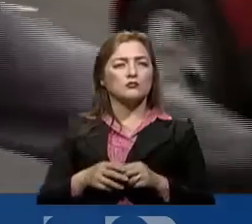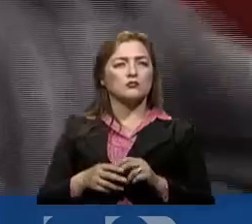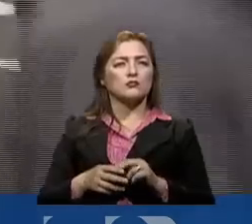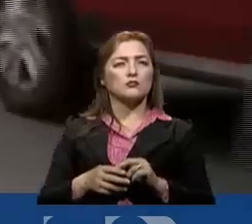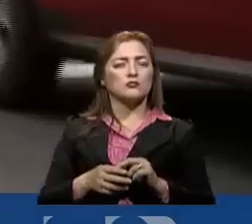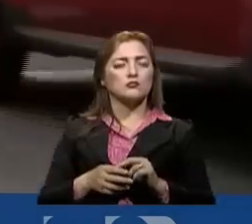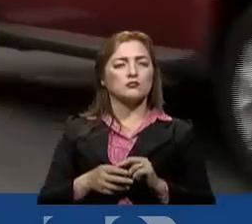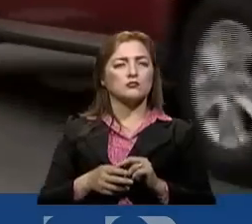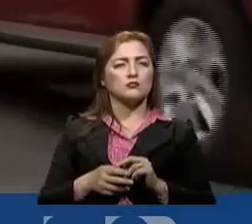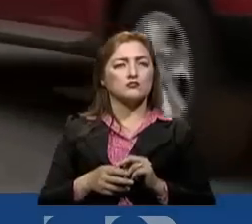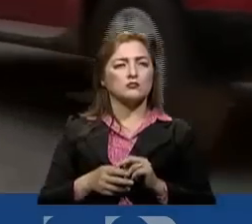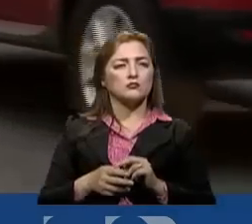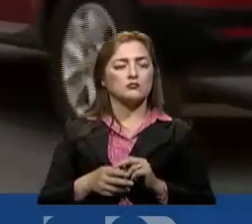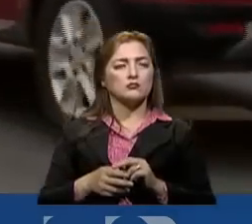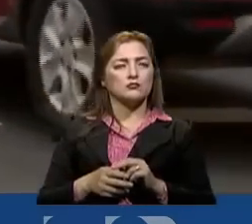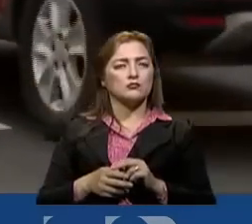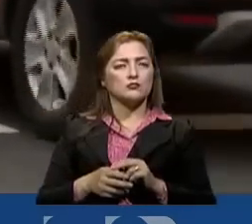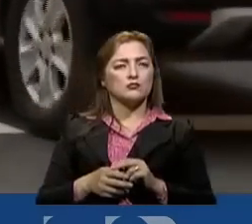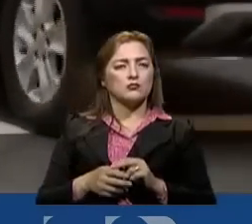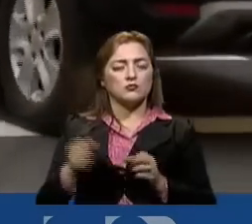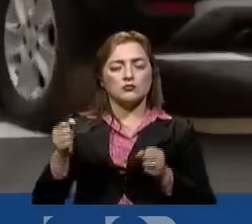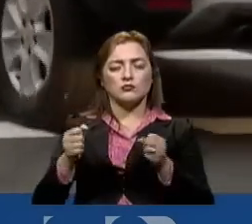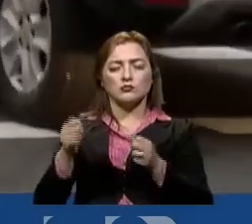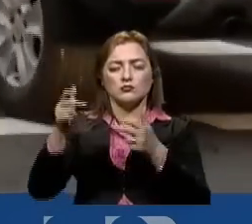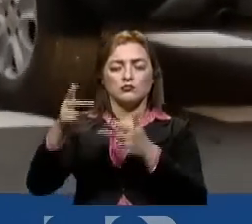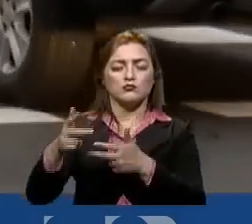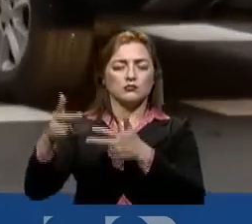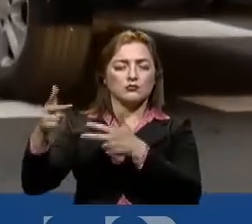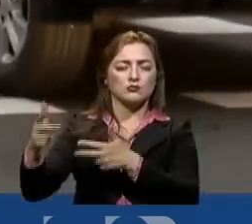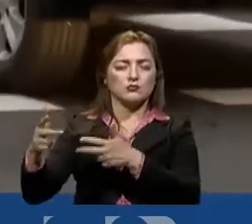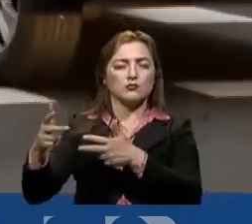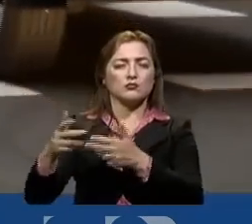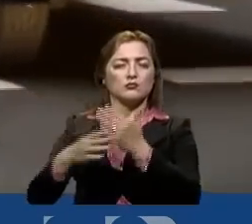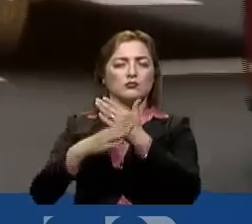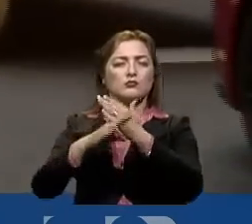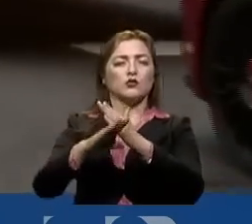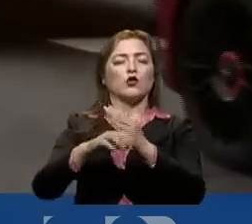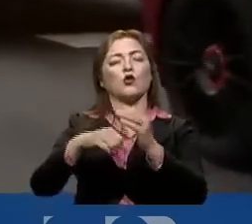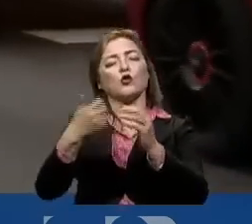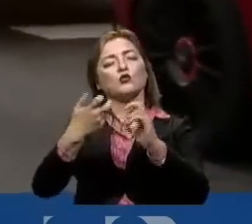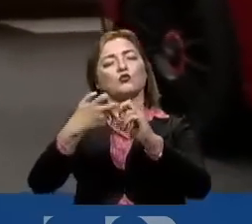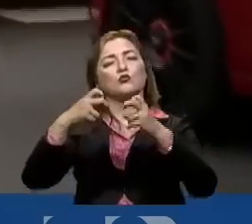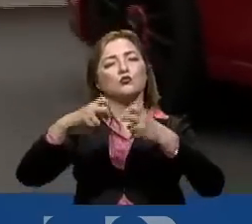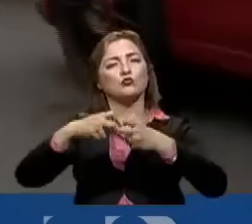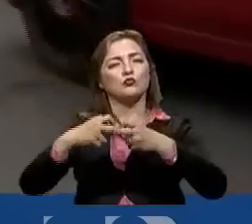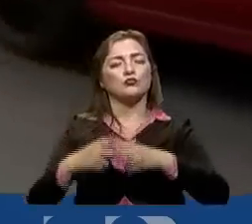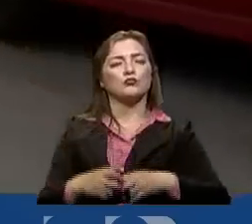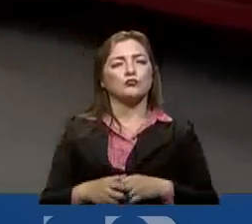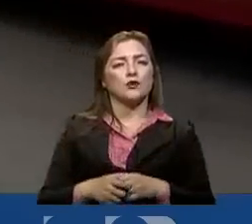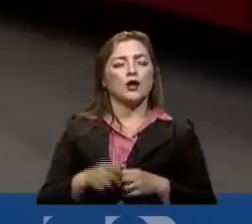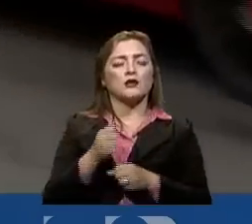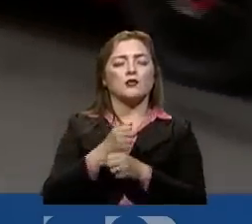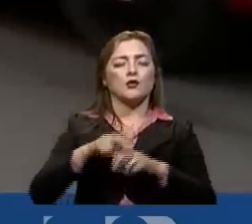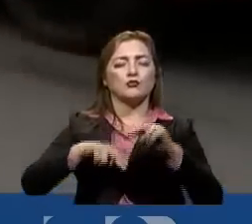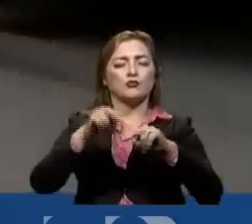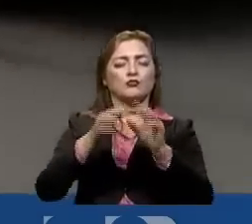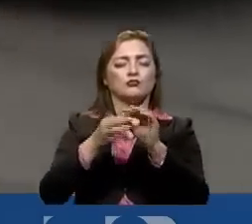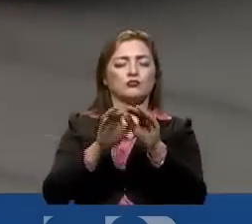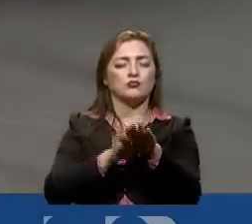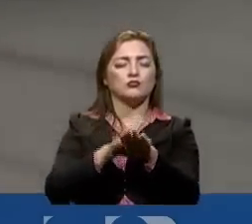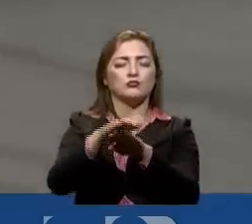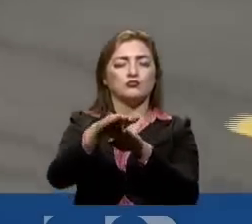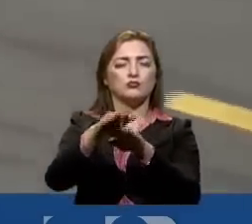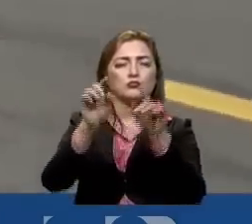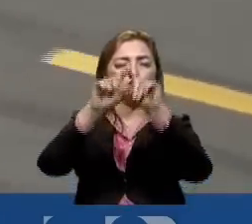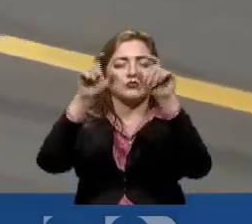estar mal parqueados, pues impide la movilidad y el tránsito. Otro de los problemas es que acá se hicieron trabajos de repavimentación por parte de